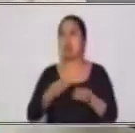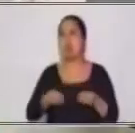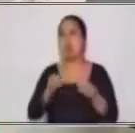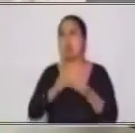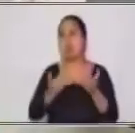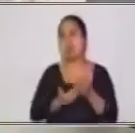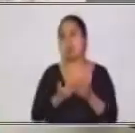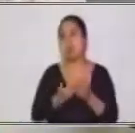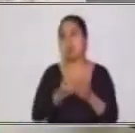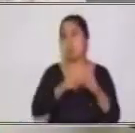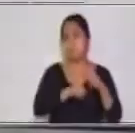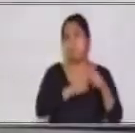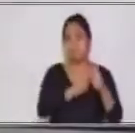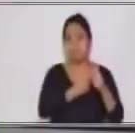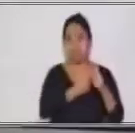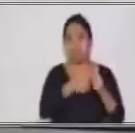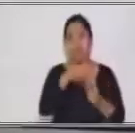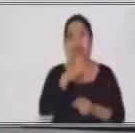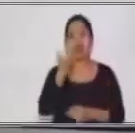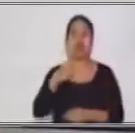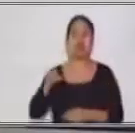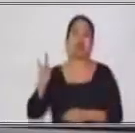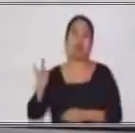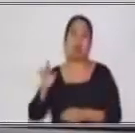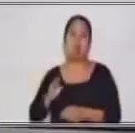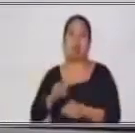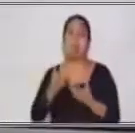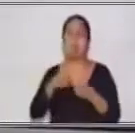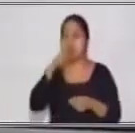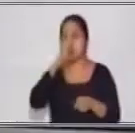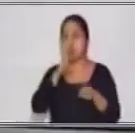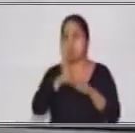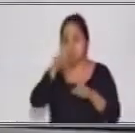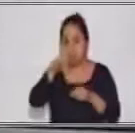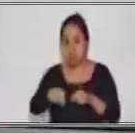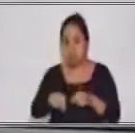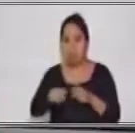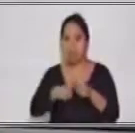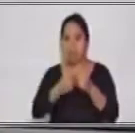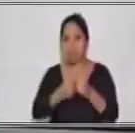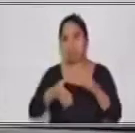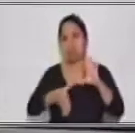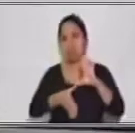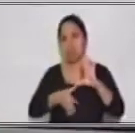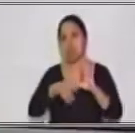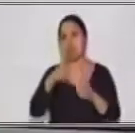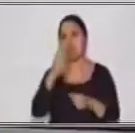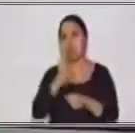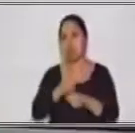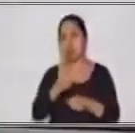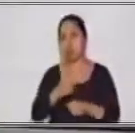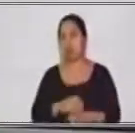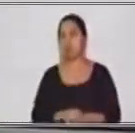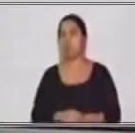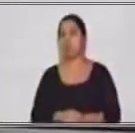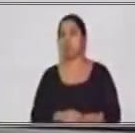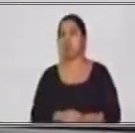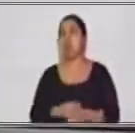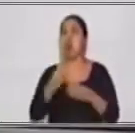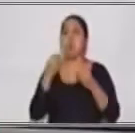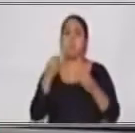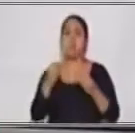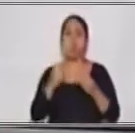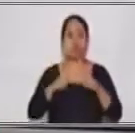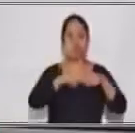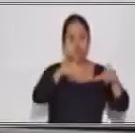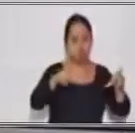en Europa, pero viene a influenciarse directamente aquí en América y en Guatemala también. Surgen muchos movimientos artísticos, lo